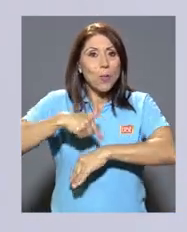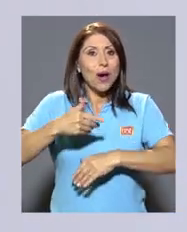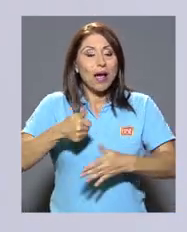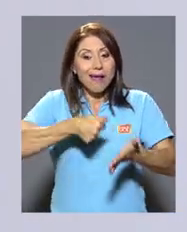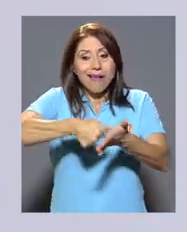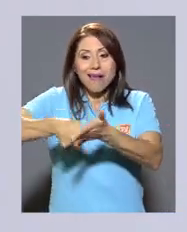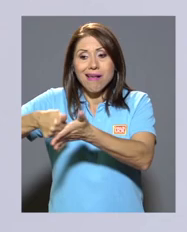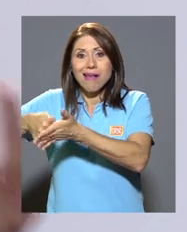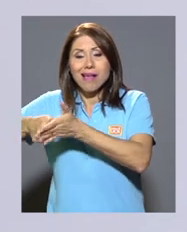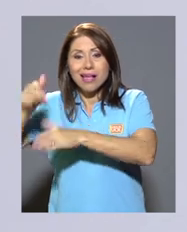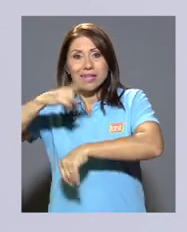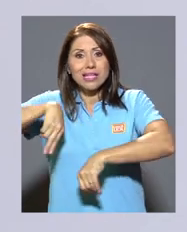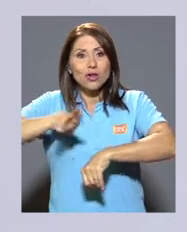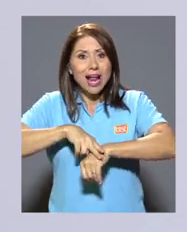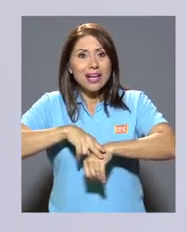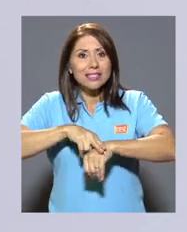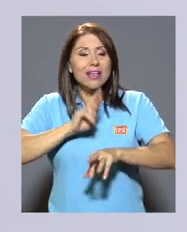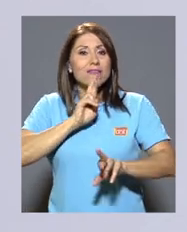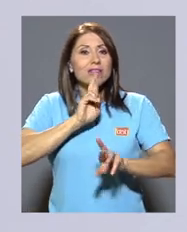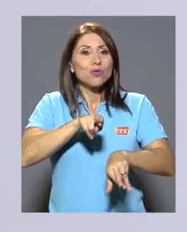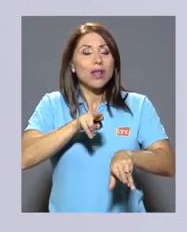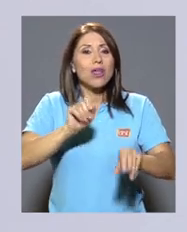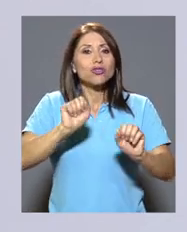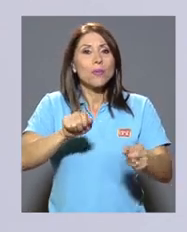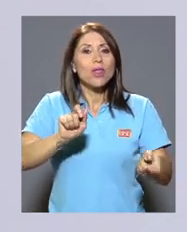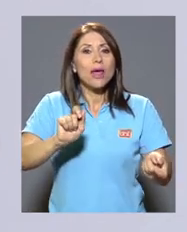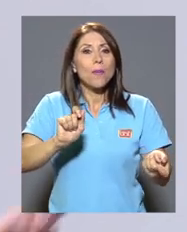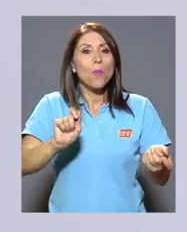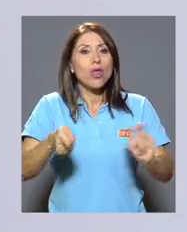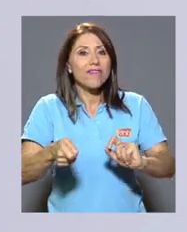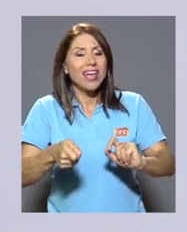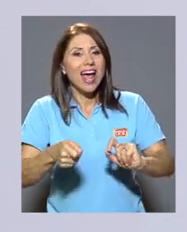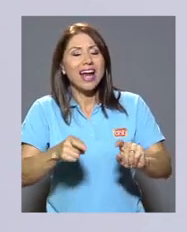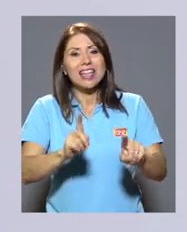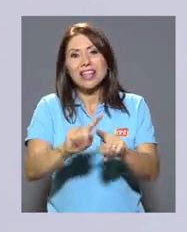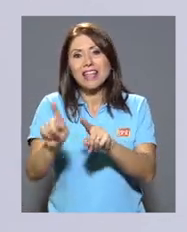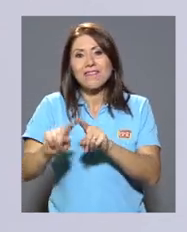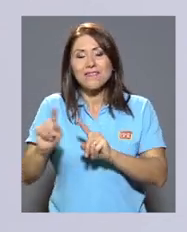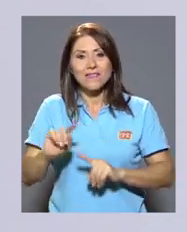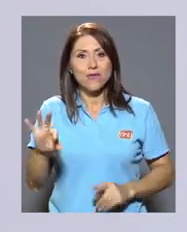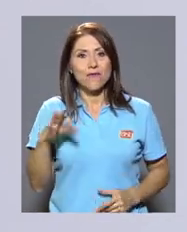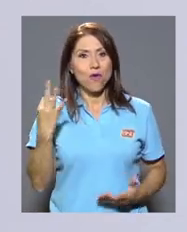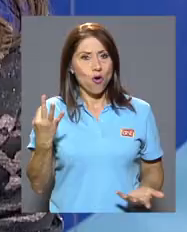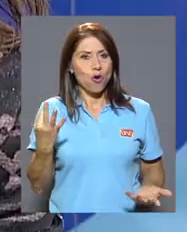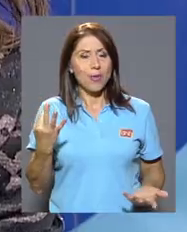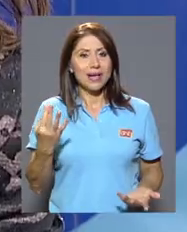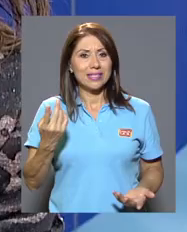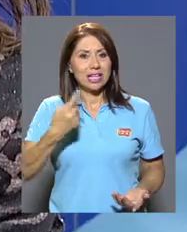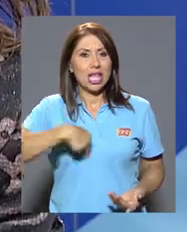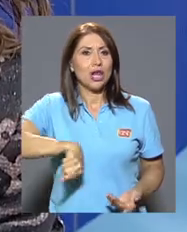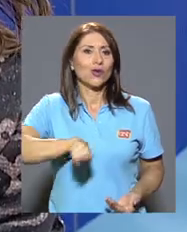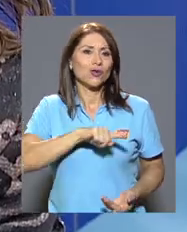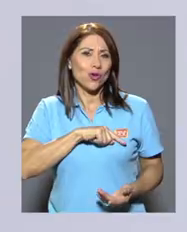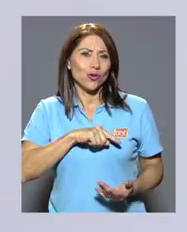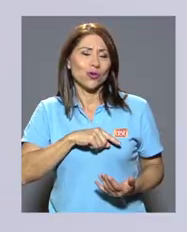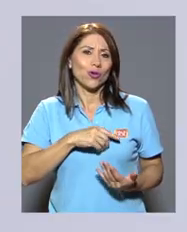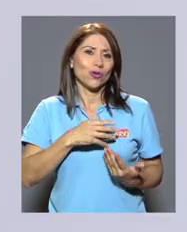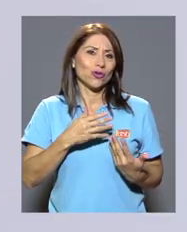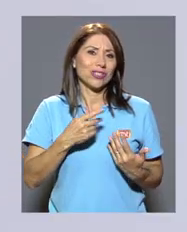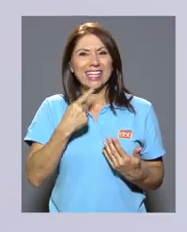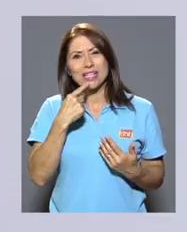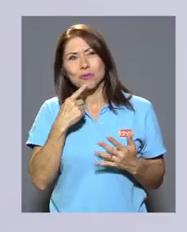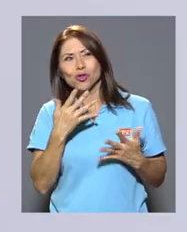elecciones nacionales se podían modificar por diversas formas que nosotros llamamos hoy a mañanas